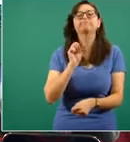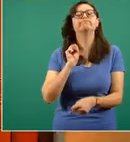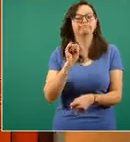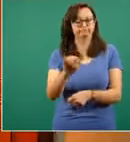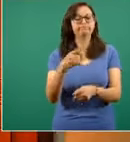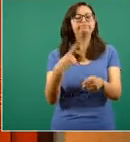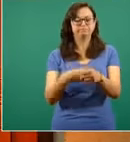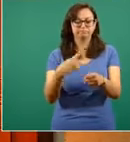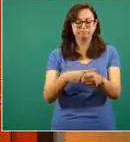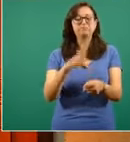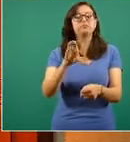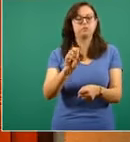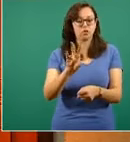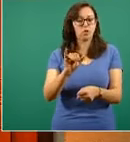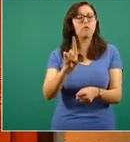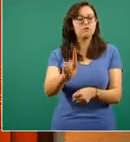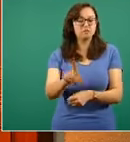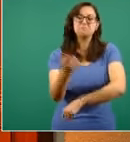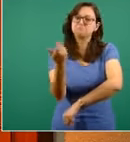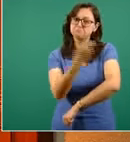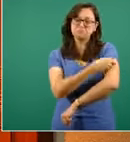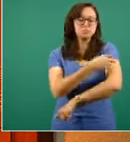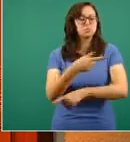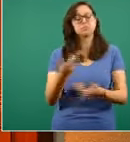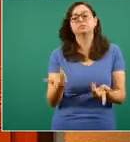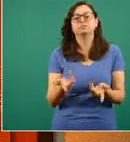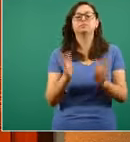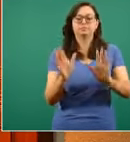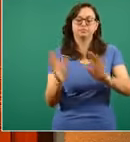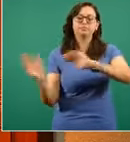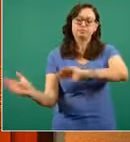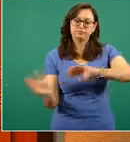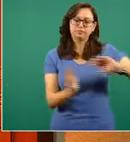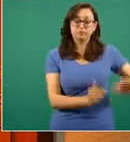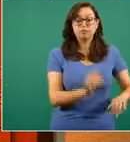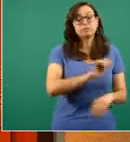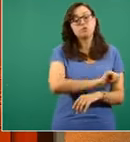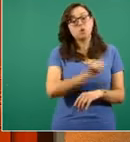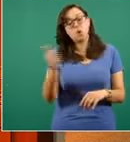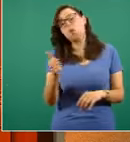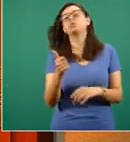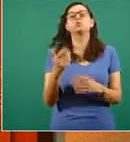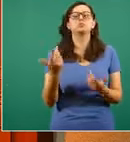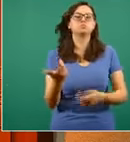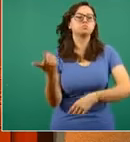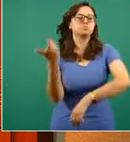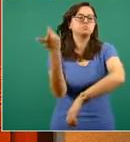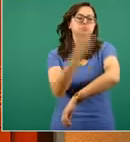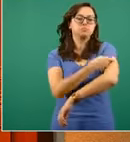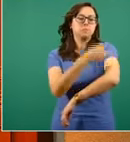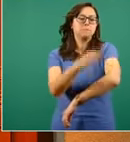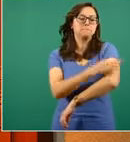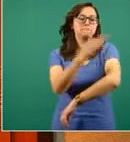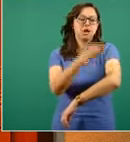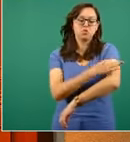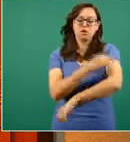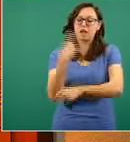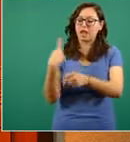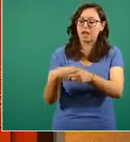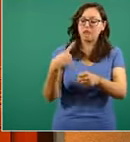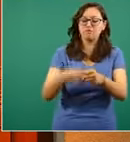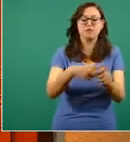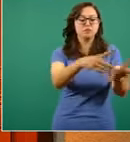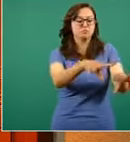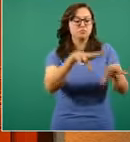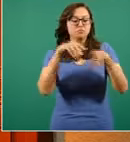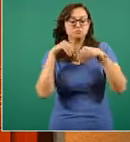COVID-19. La otra condición es que no estaba infectada al momento de la vacunación, pero se infectó en